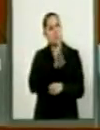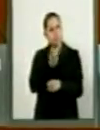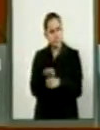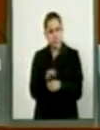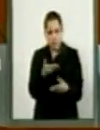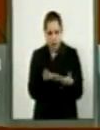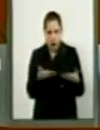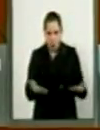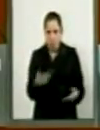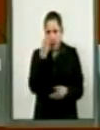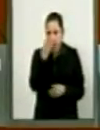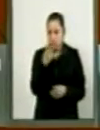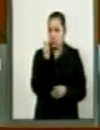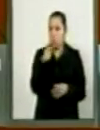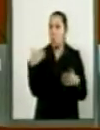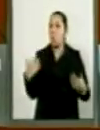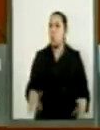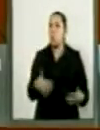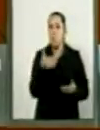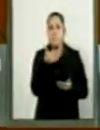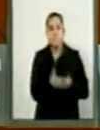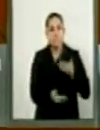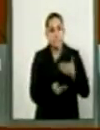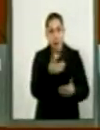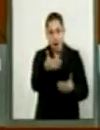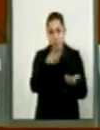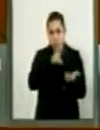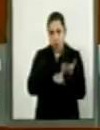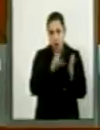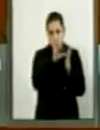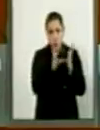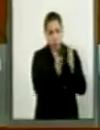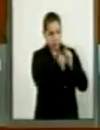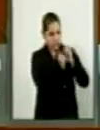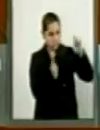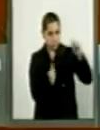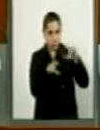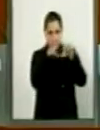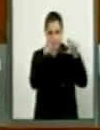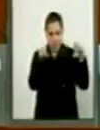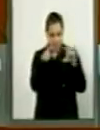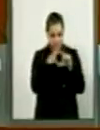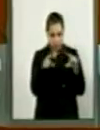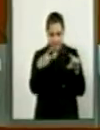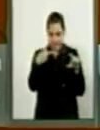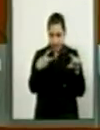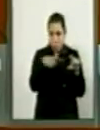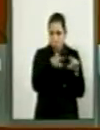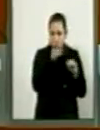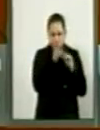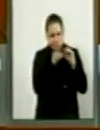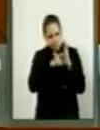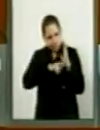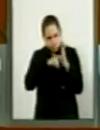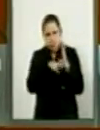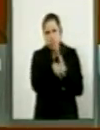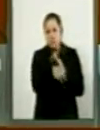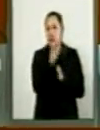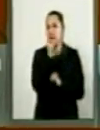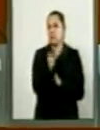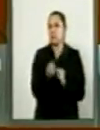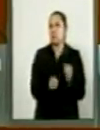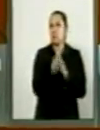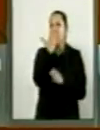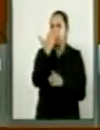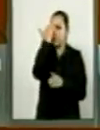constitucional que llevará a la publicación y vigencia que, sin duda alguna, inaugurará una nueva etapa en